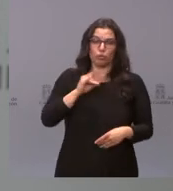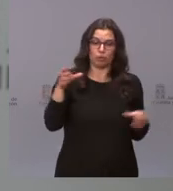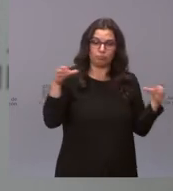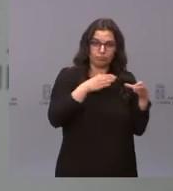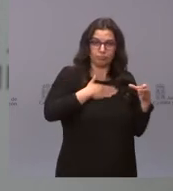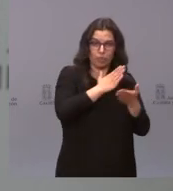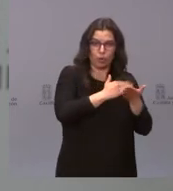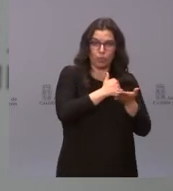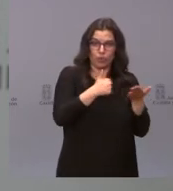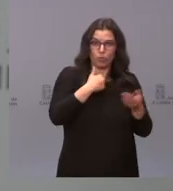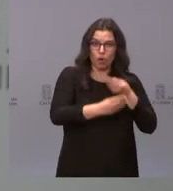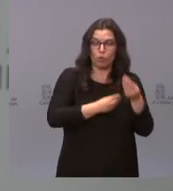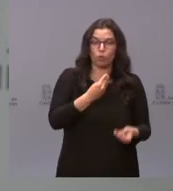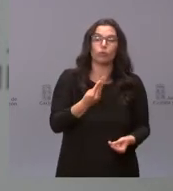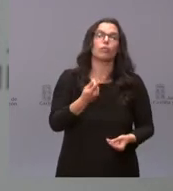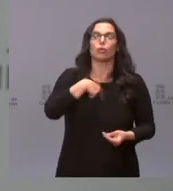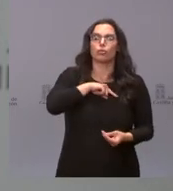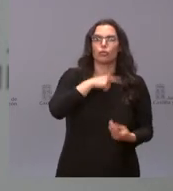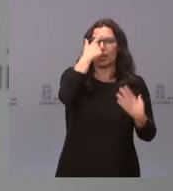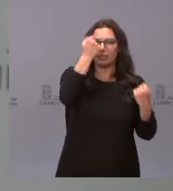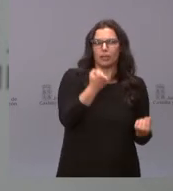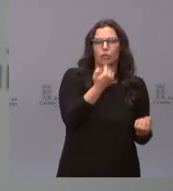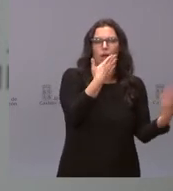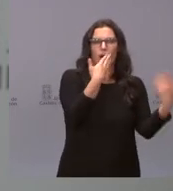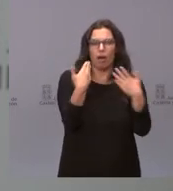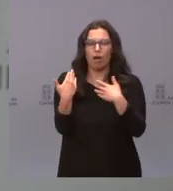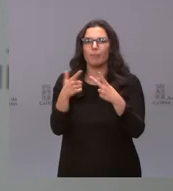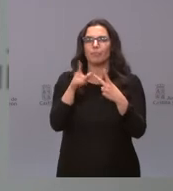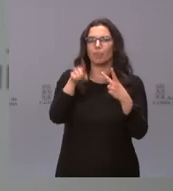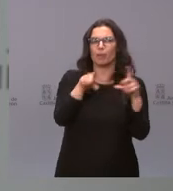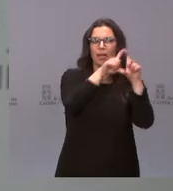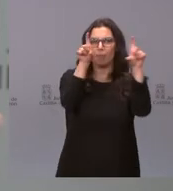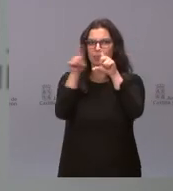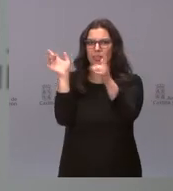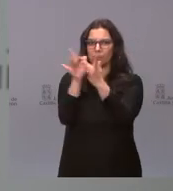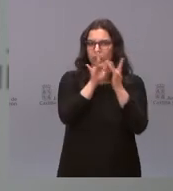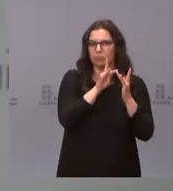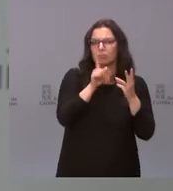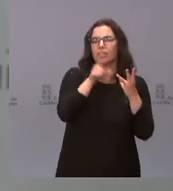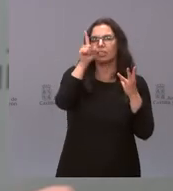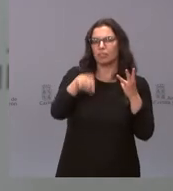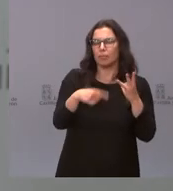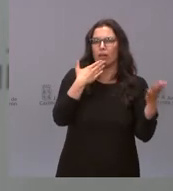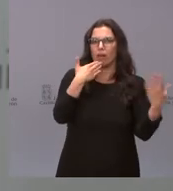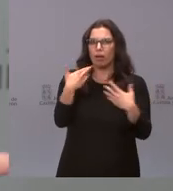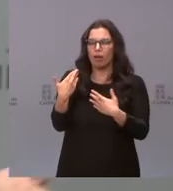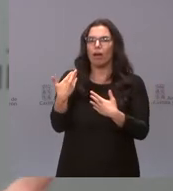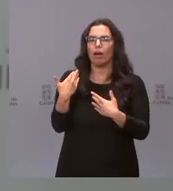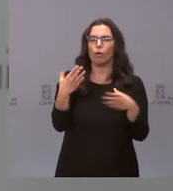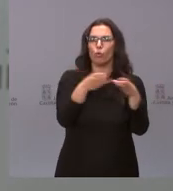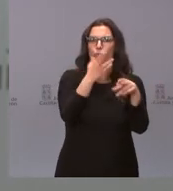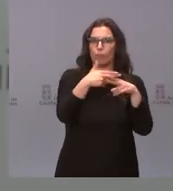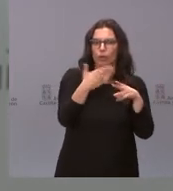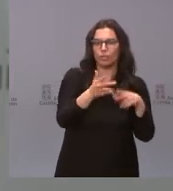con los expertos estamos hablando con las empresas y también estamos dialogando con fuerzas políticas y por